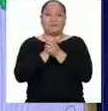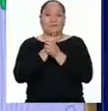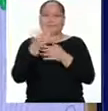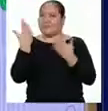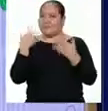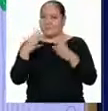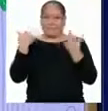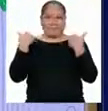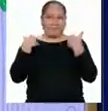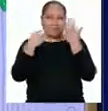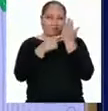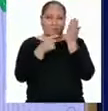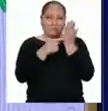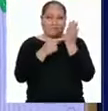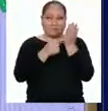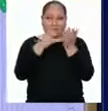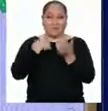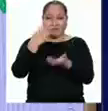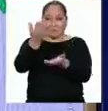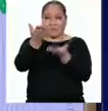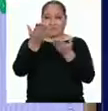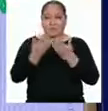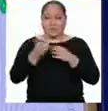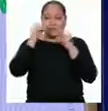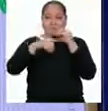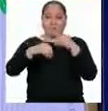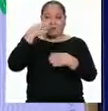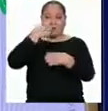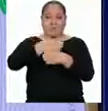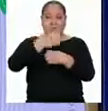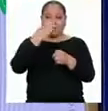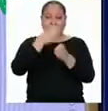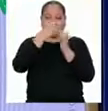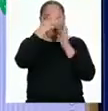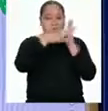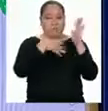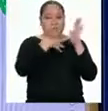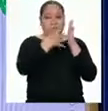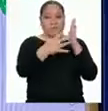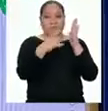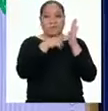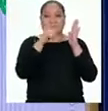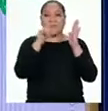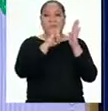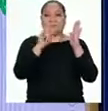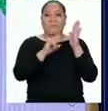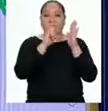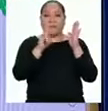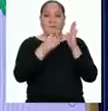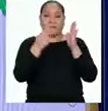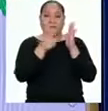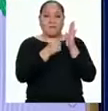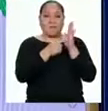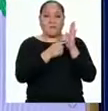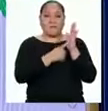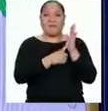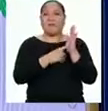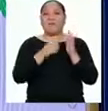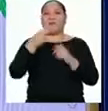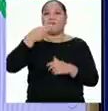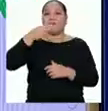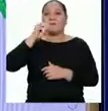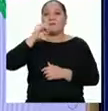súper tecnológicos, los invito a crear sus tablas de frecuencia utilizando algunas operaciones en hojas de